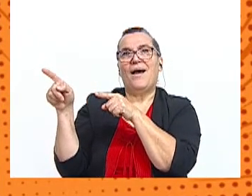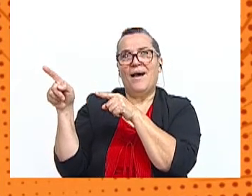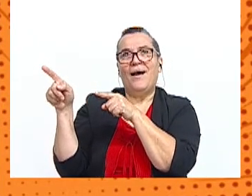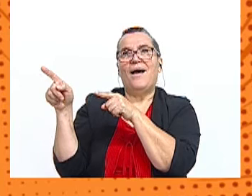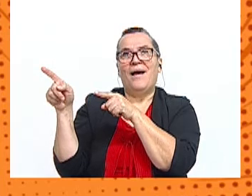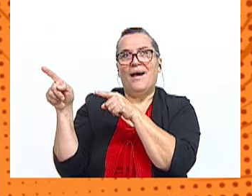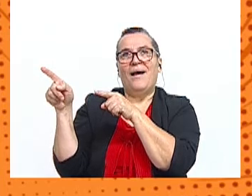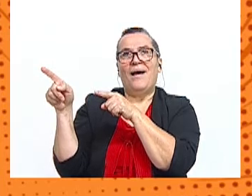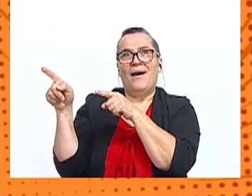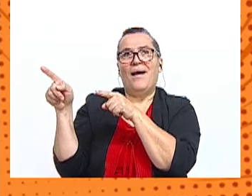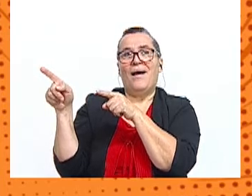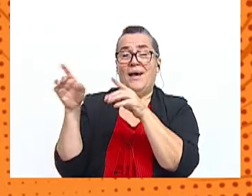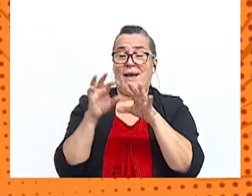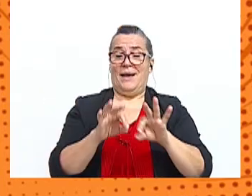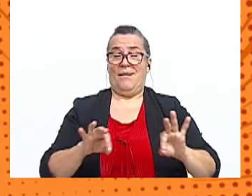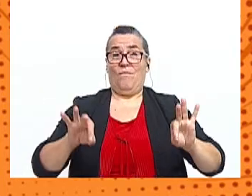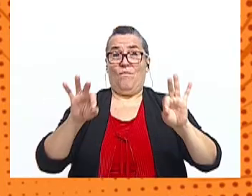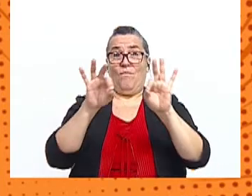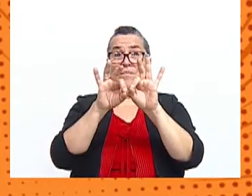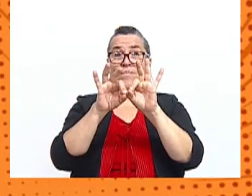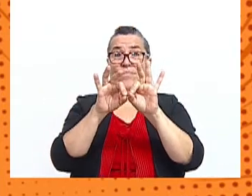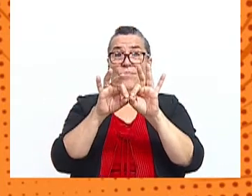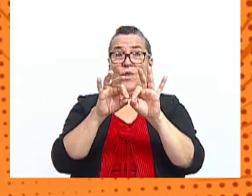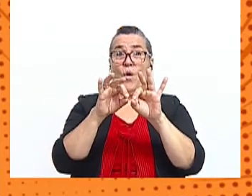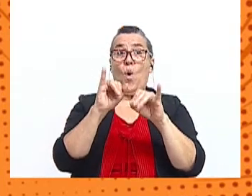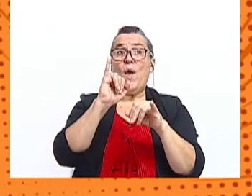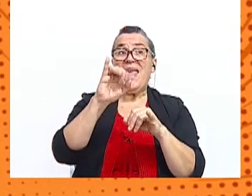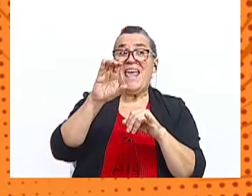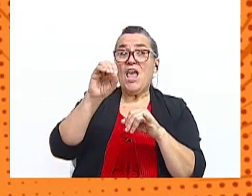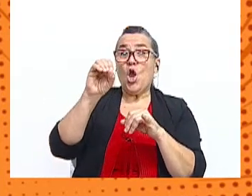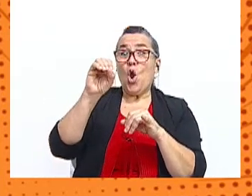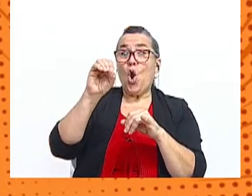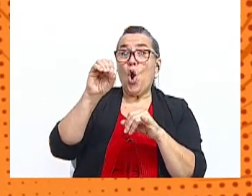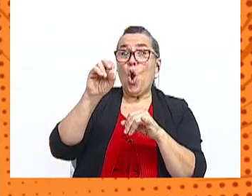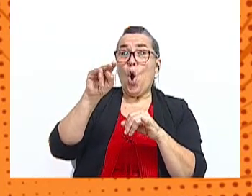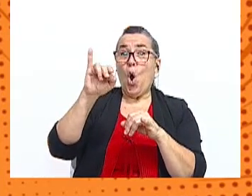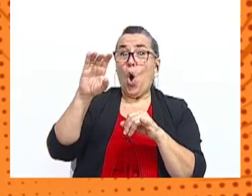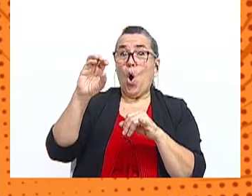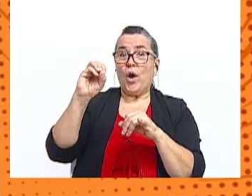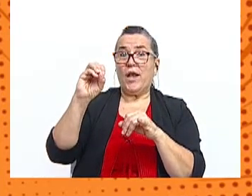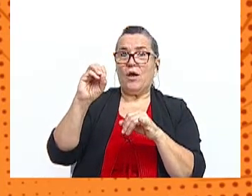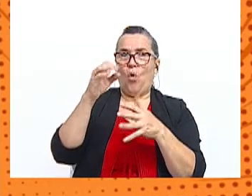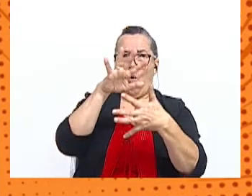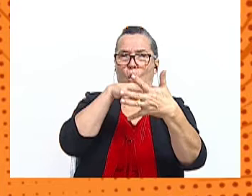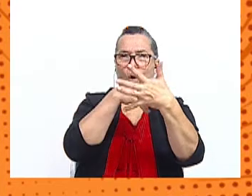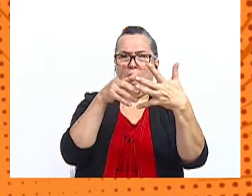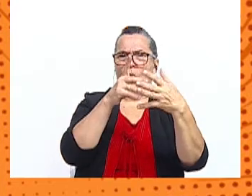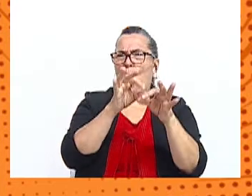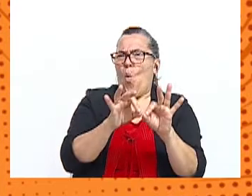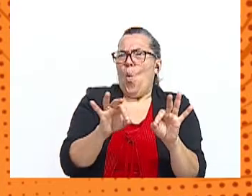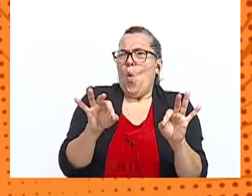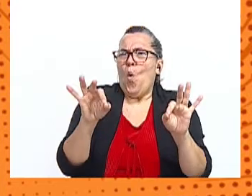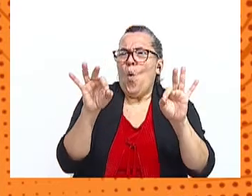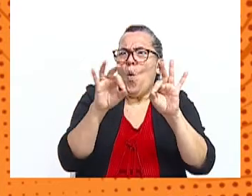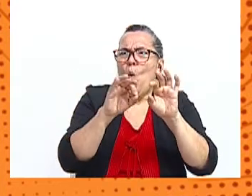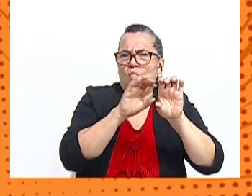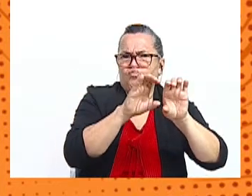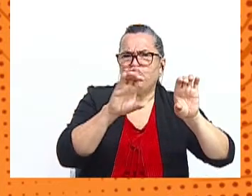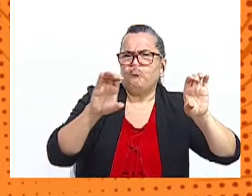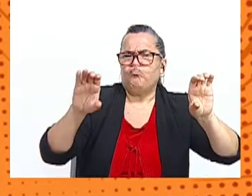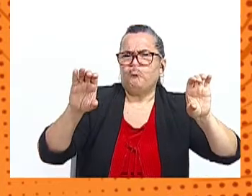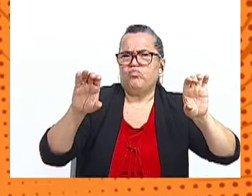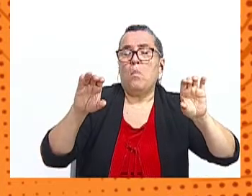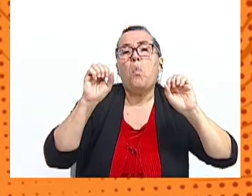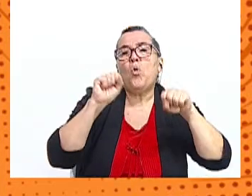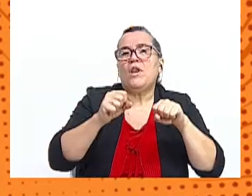Importante. El elemento icónico o gráfico es medular en una tira cómica. Podríamos omitir el